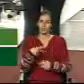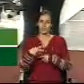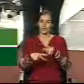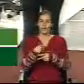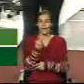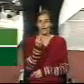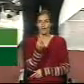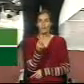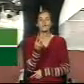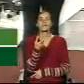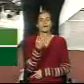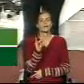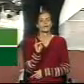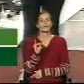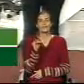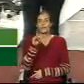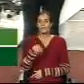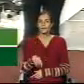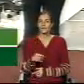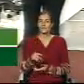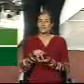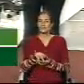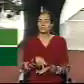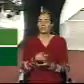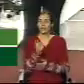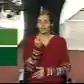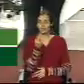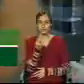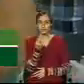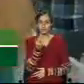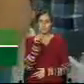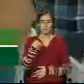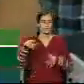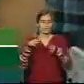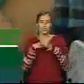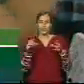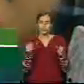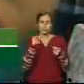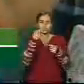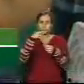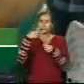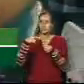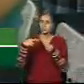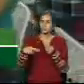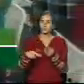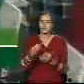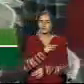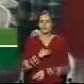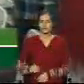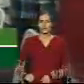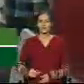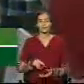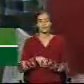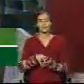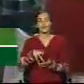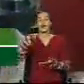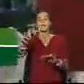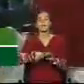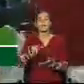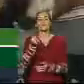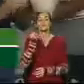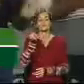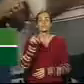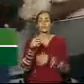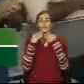arroz y va a tener los silos de arroz. Todos estos recursos, comandante, han sido aprobados por